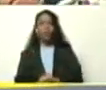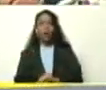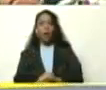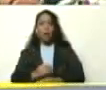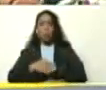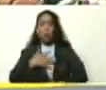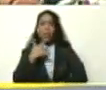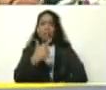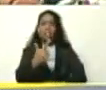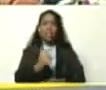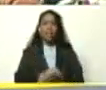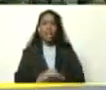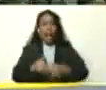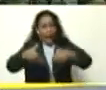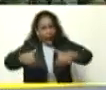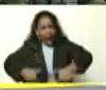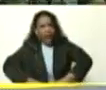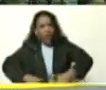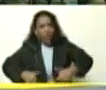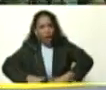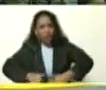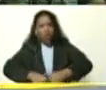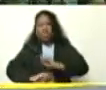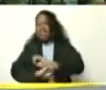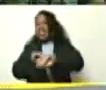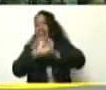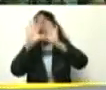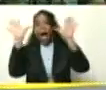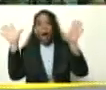decir, del esfuerzo sincero,